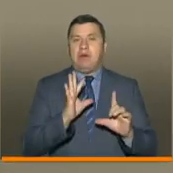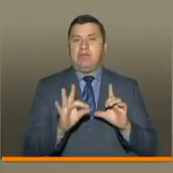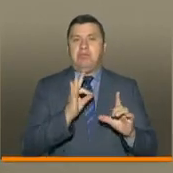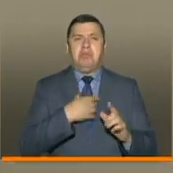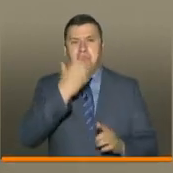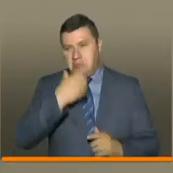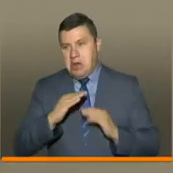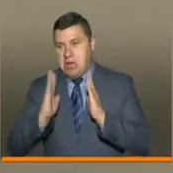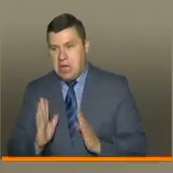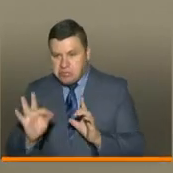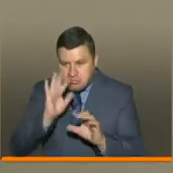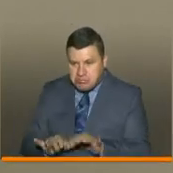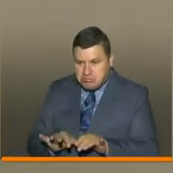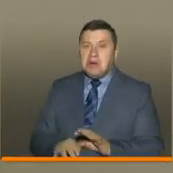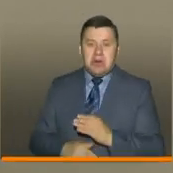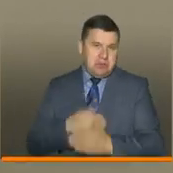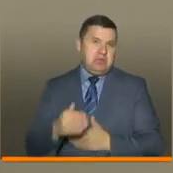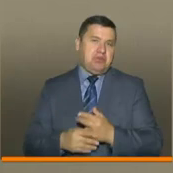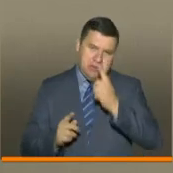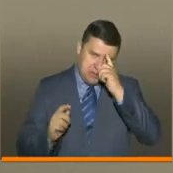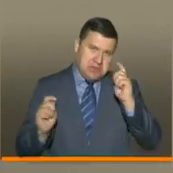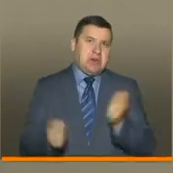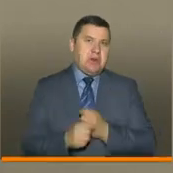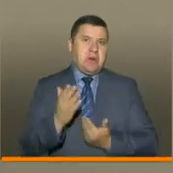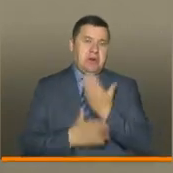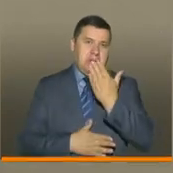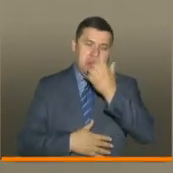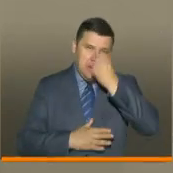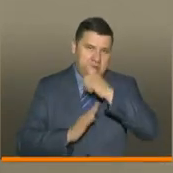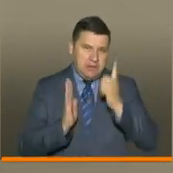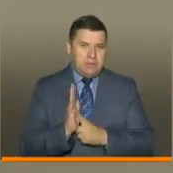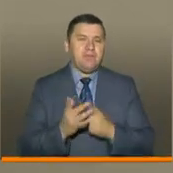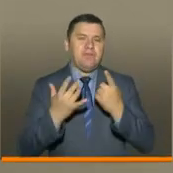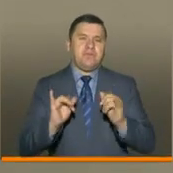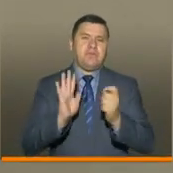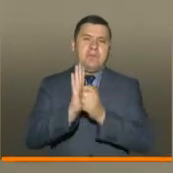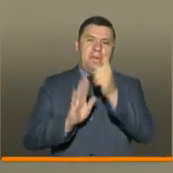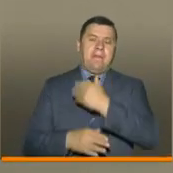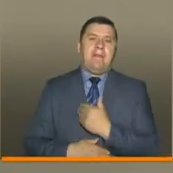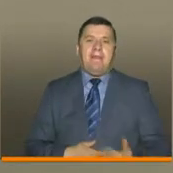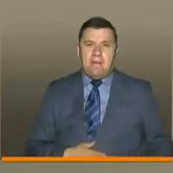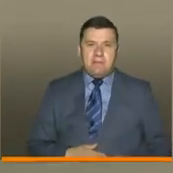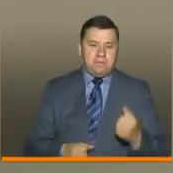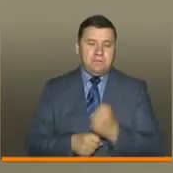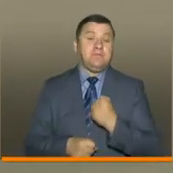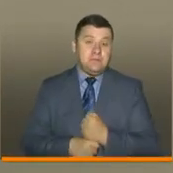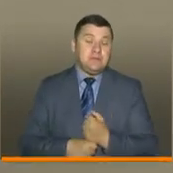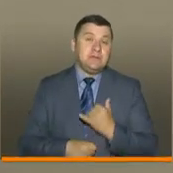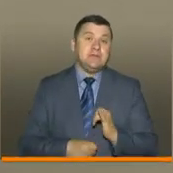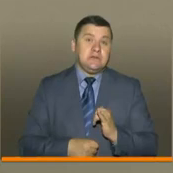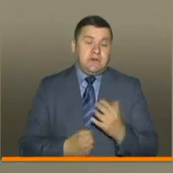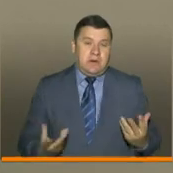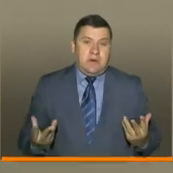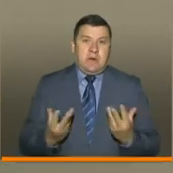pueden presentar desde casa, hace parte de todo el proceso de transformación e innovación del ICFES. Y finalizamos, presidente, con un trabajo que estamos haciendo